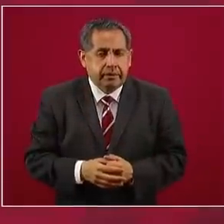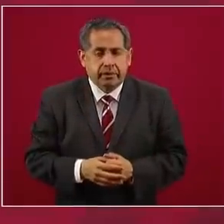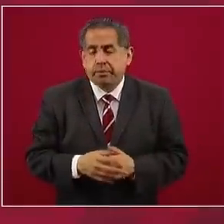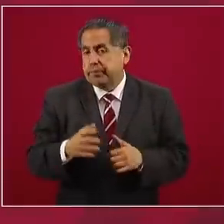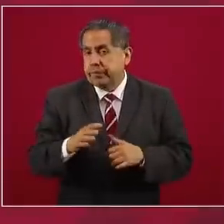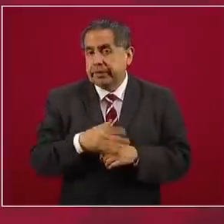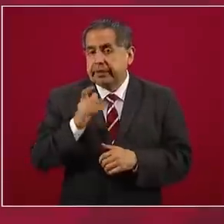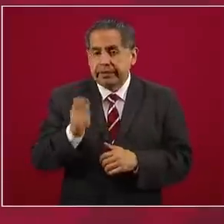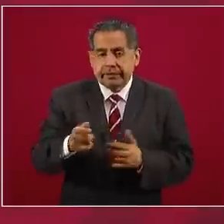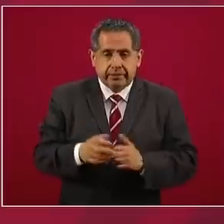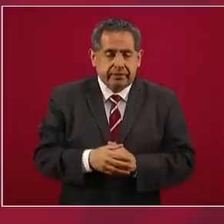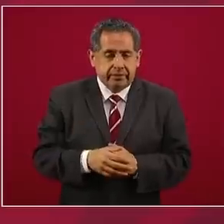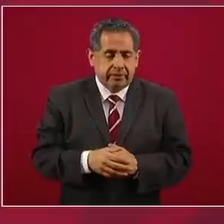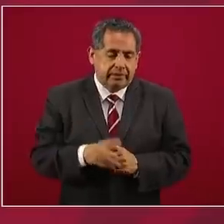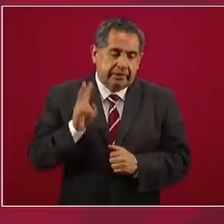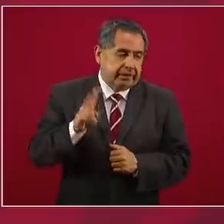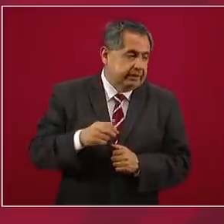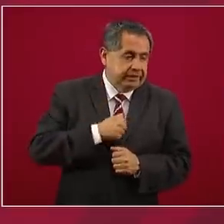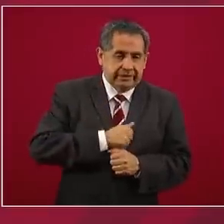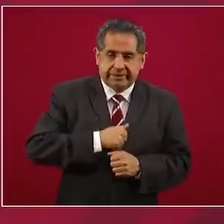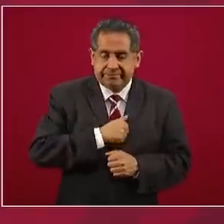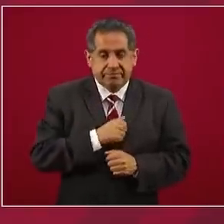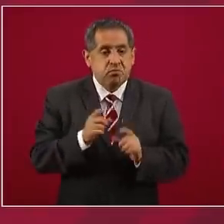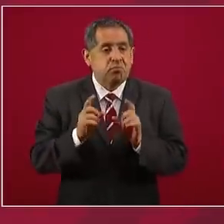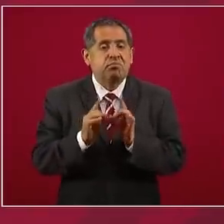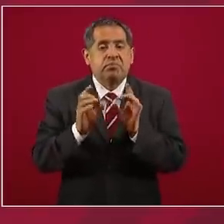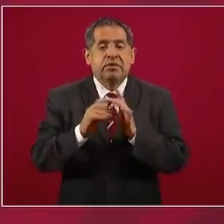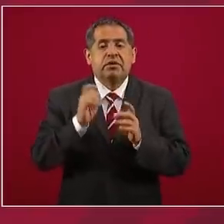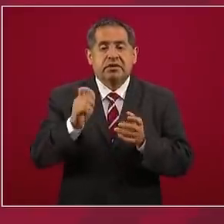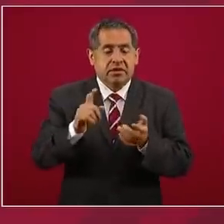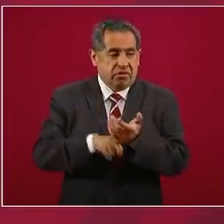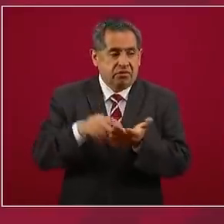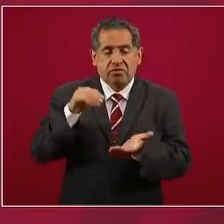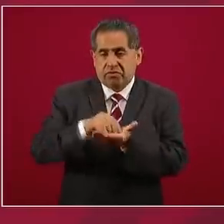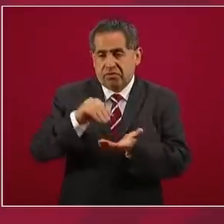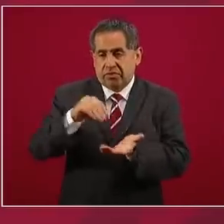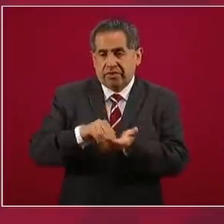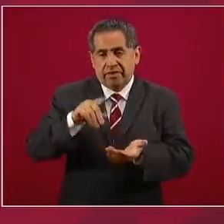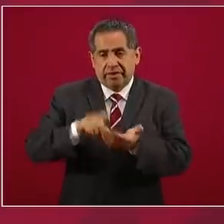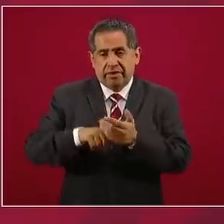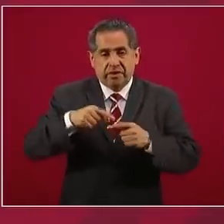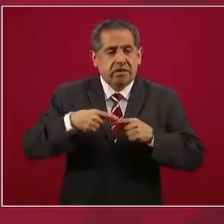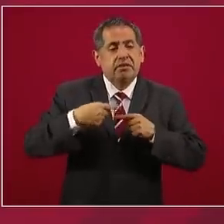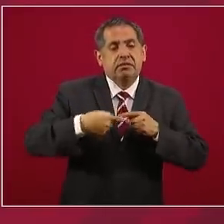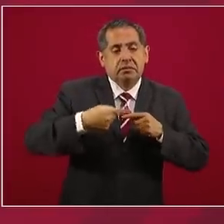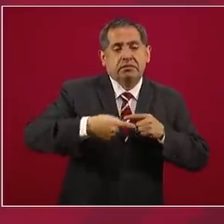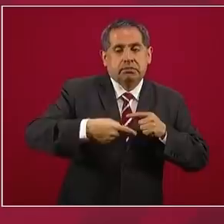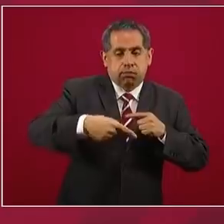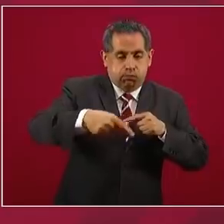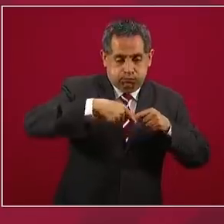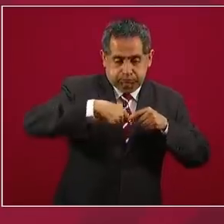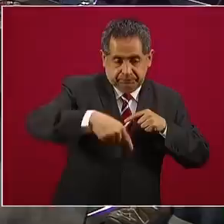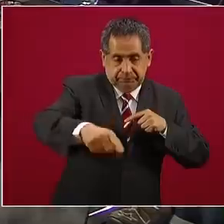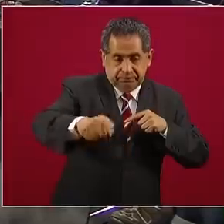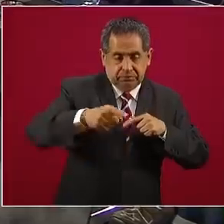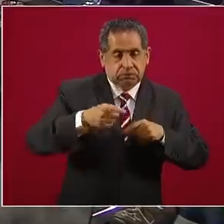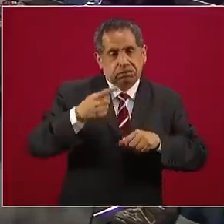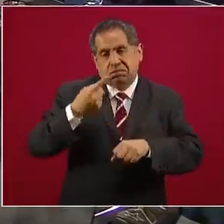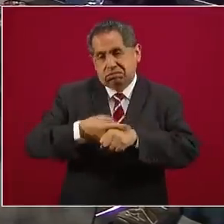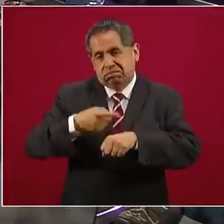todavía, desgraciadamente, vamos a seguir padeciendo de la